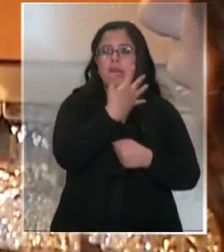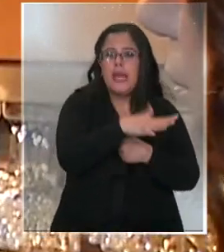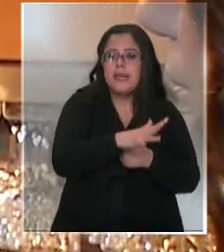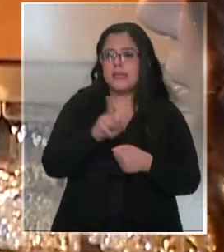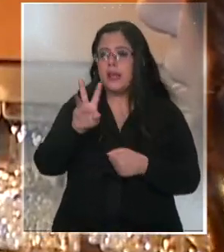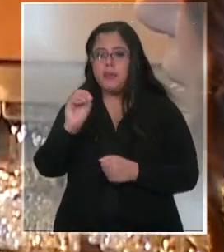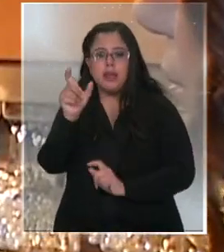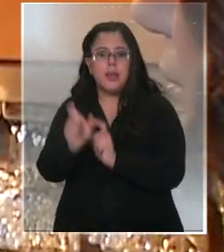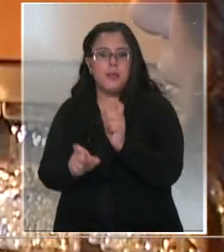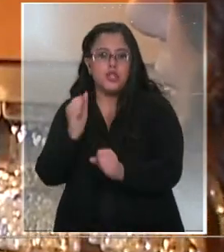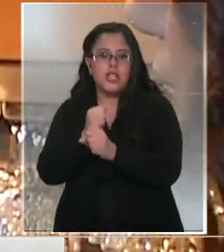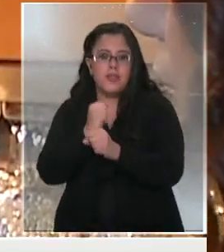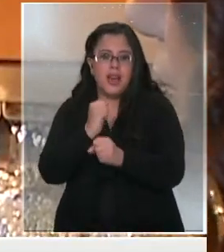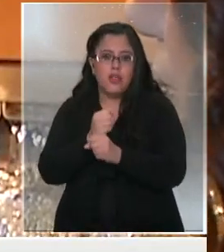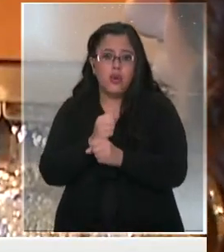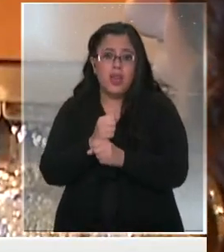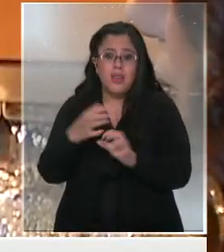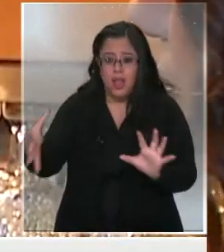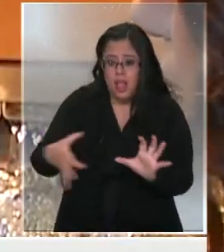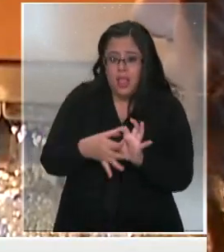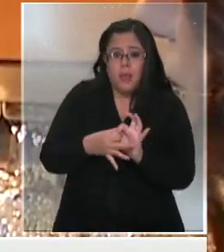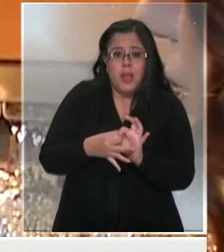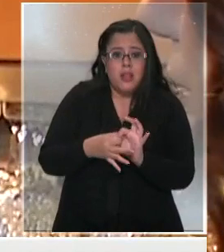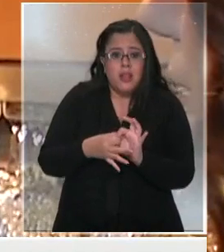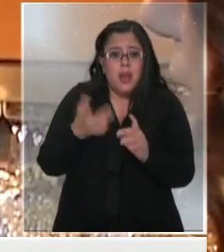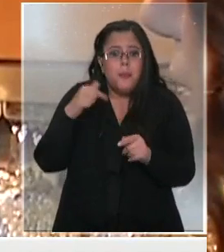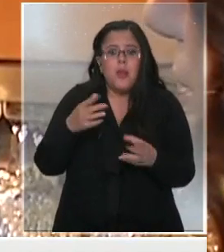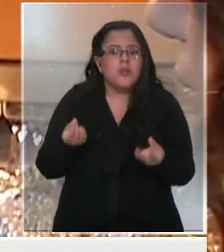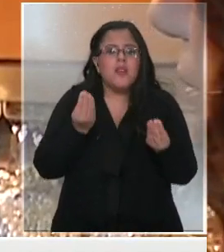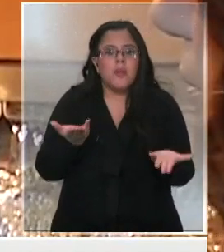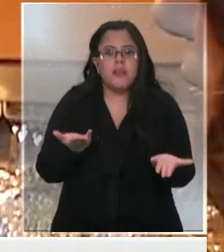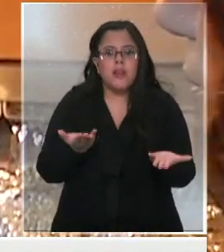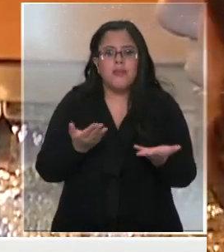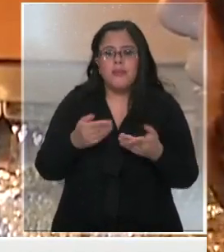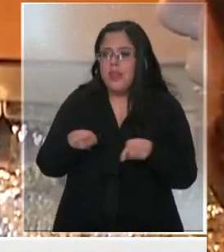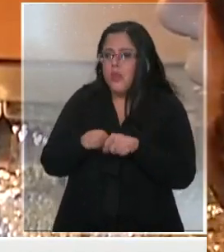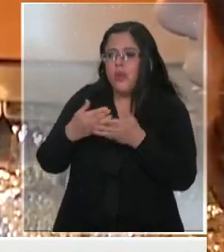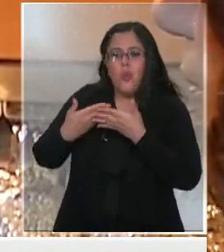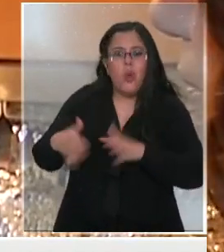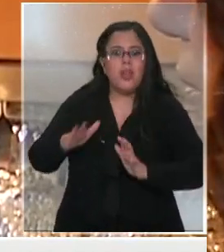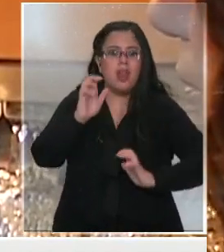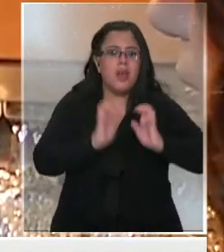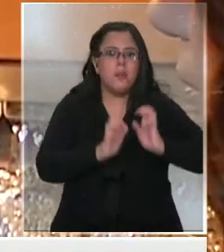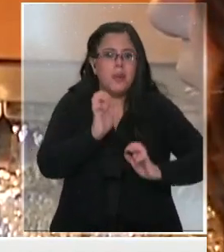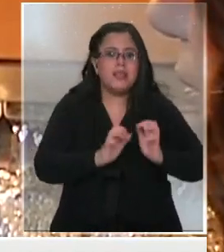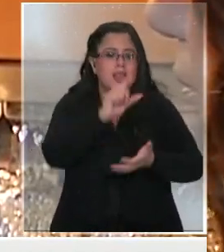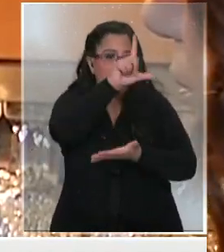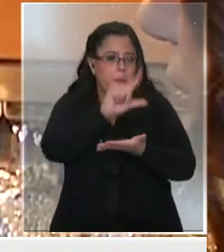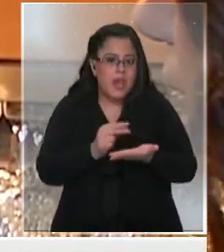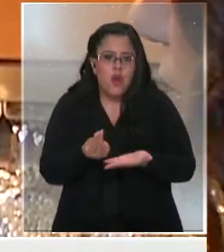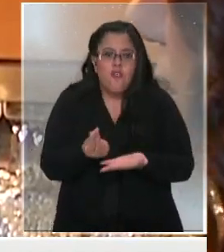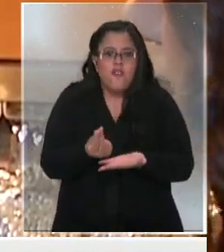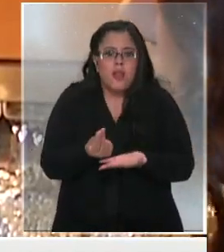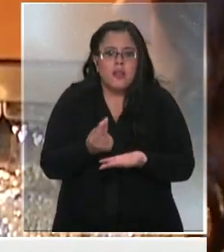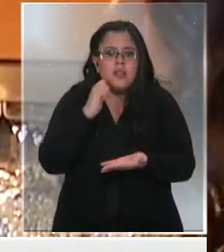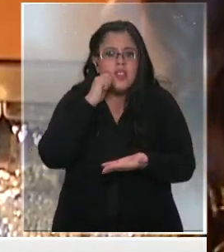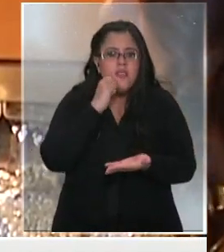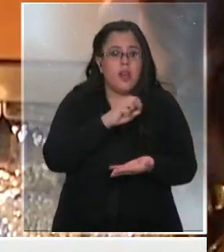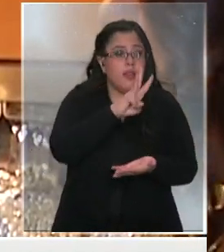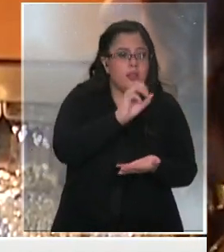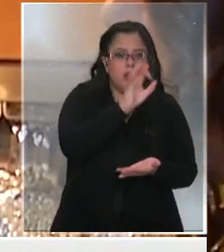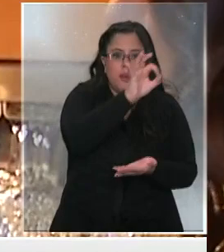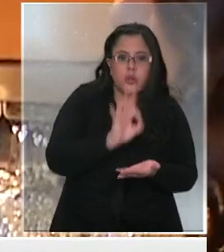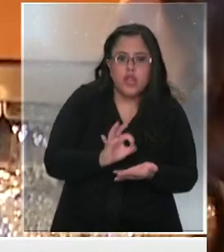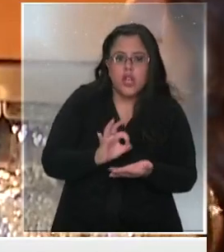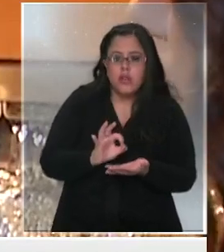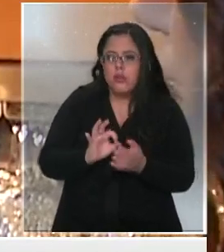esos empleados dependen justamente de esto. ¿Qué va a pasar? Lo que pasaría en cualquier empresa que no vende o que baja sus ventas al 30%, al 10%